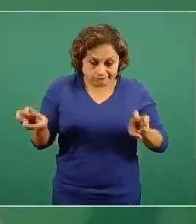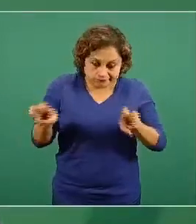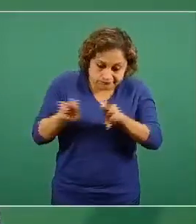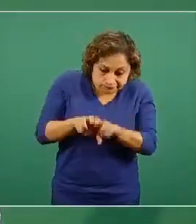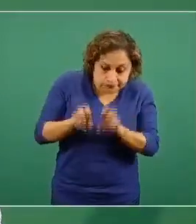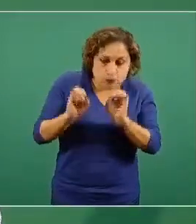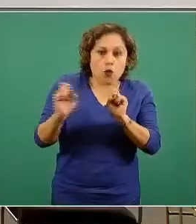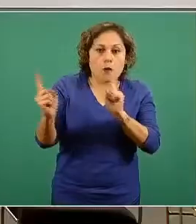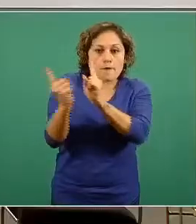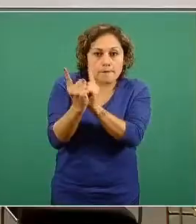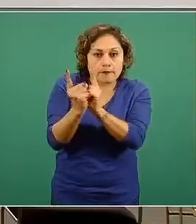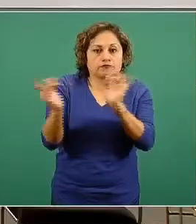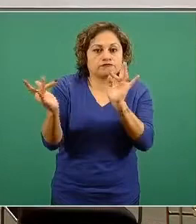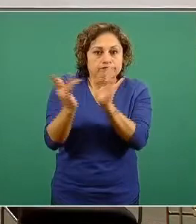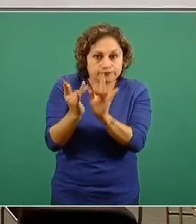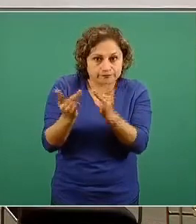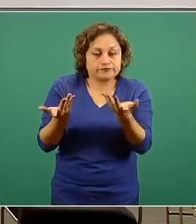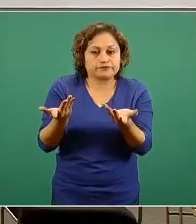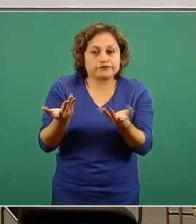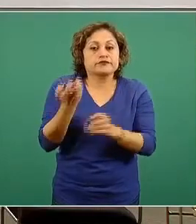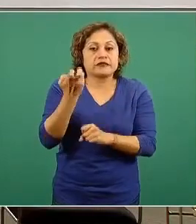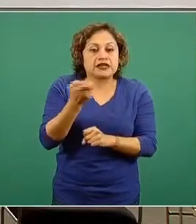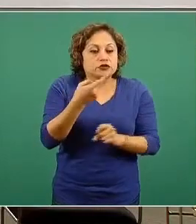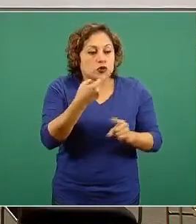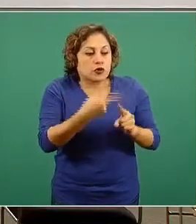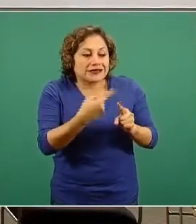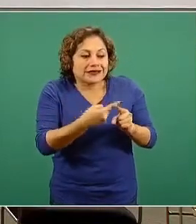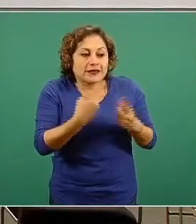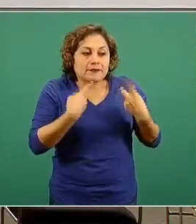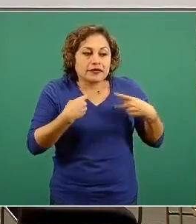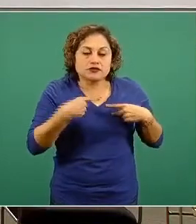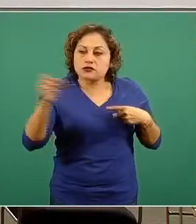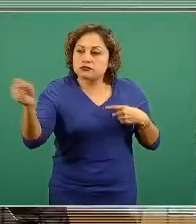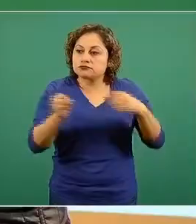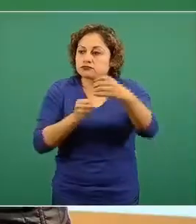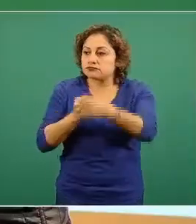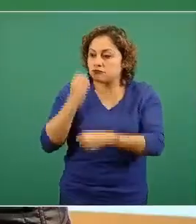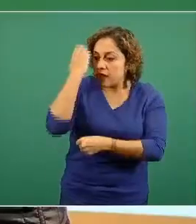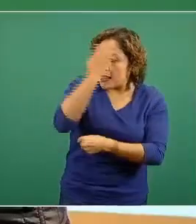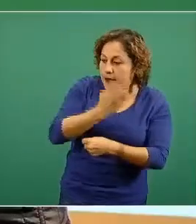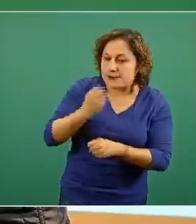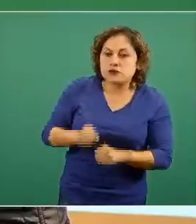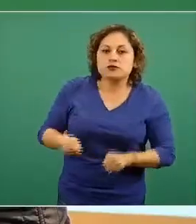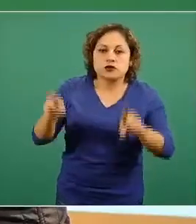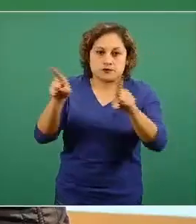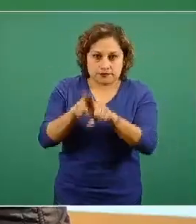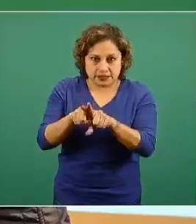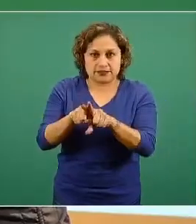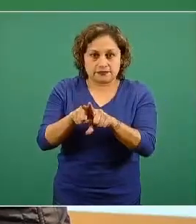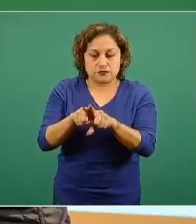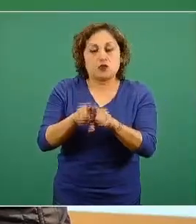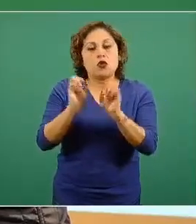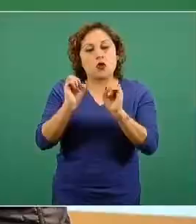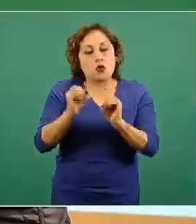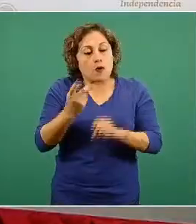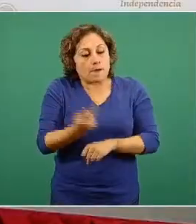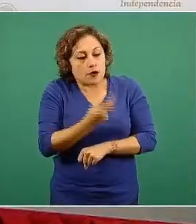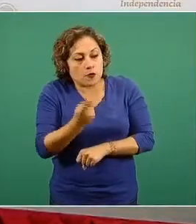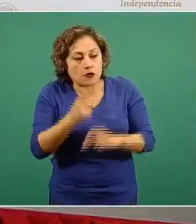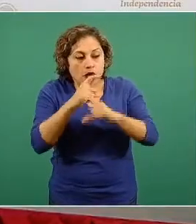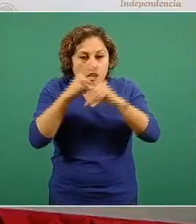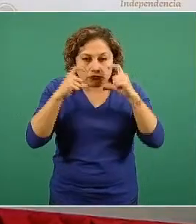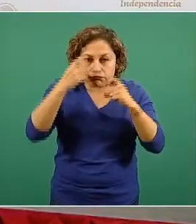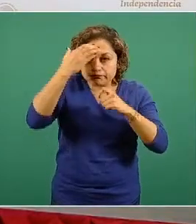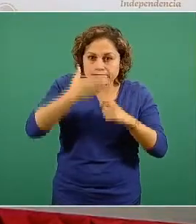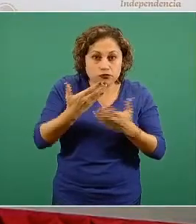al menos de 20 minutos y que en su momento no haya tenido ninguna medida de protección o que esta no haya sido